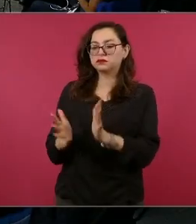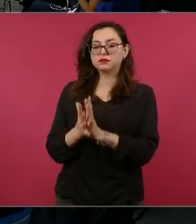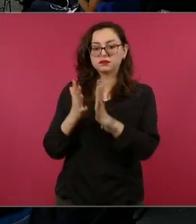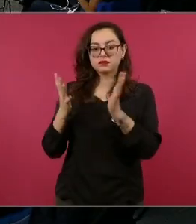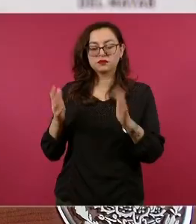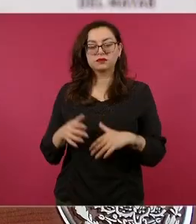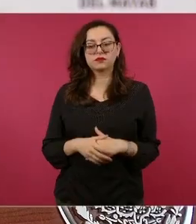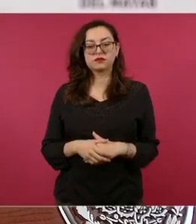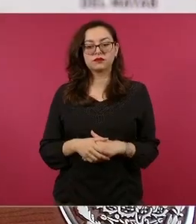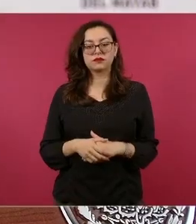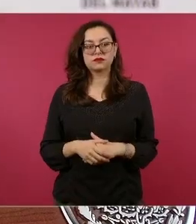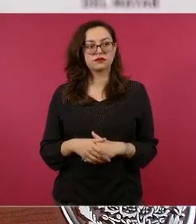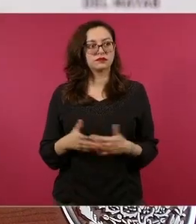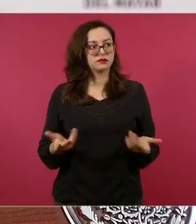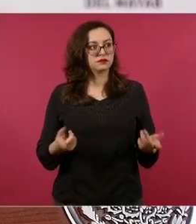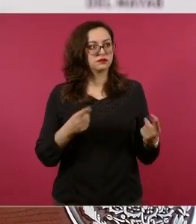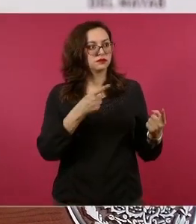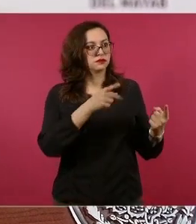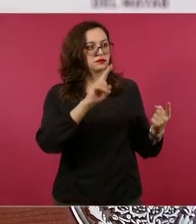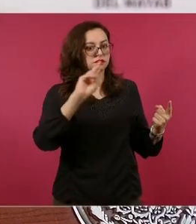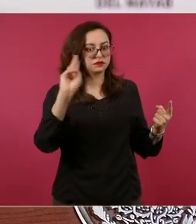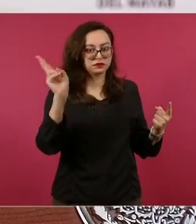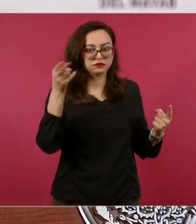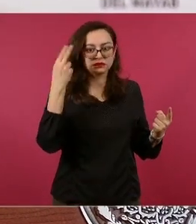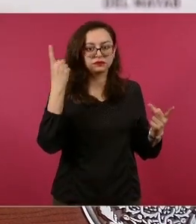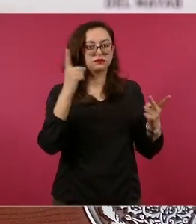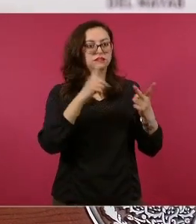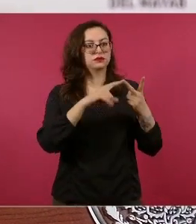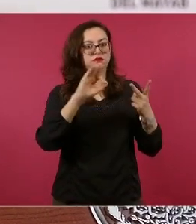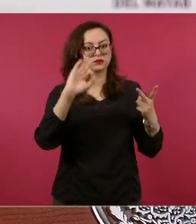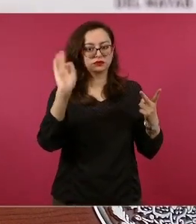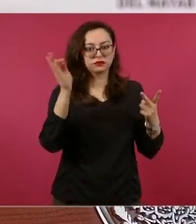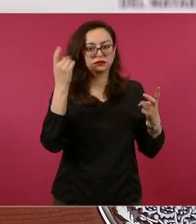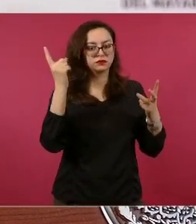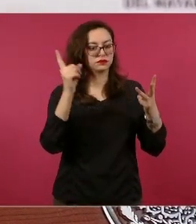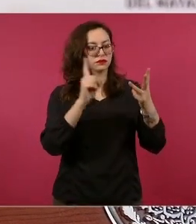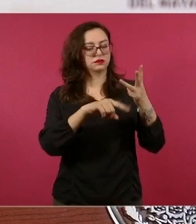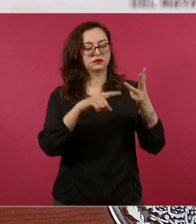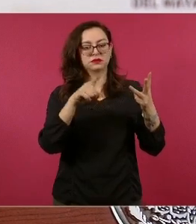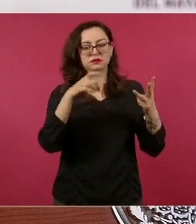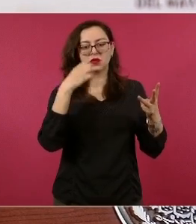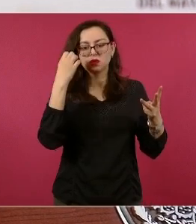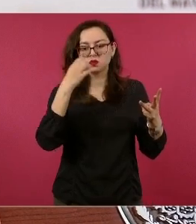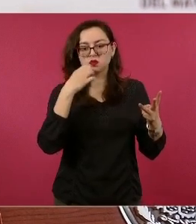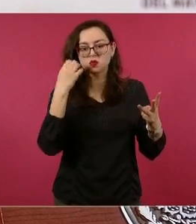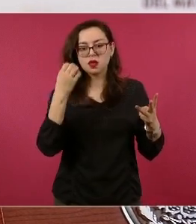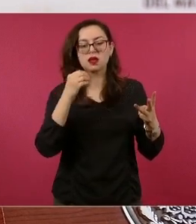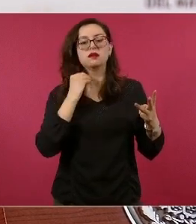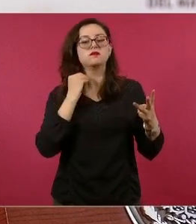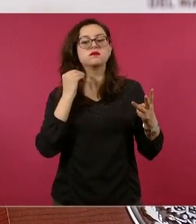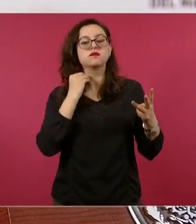de las universidades, de las facultades, de las escuelas de derecho,